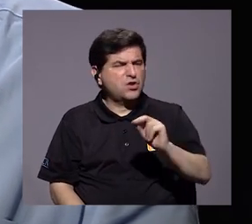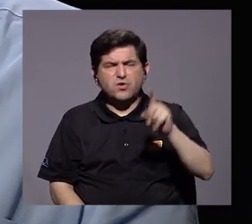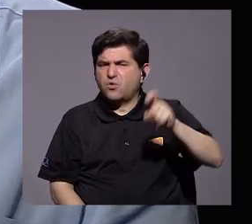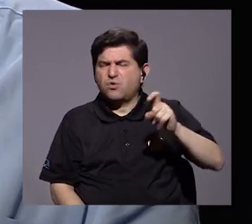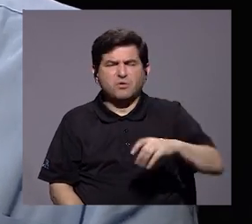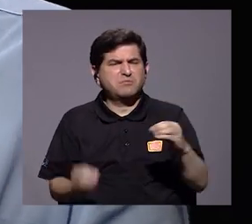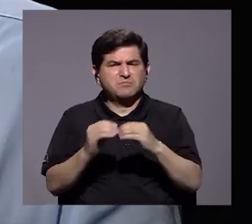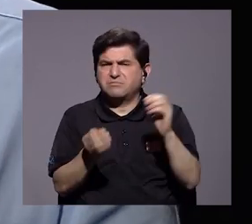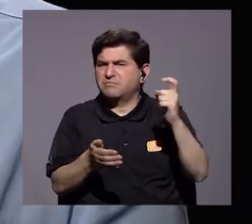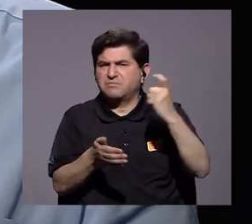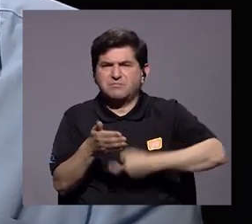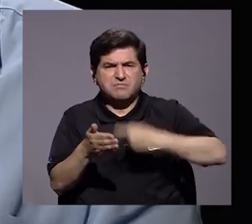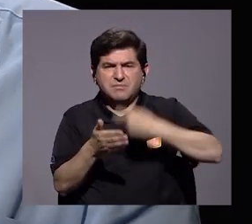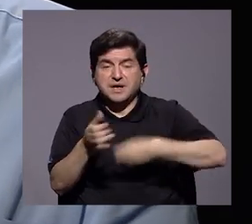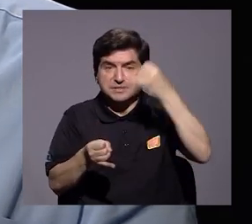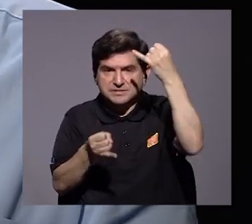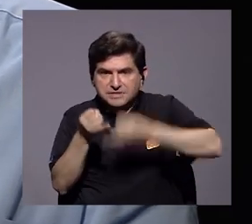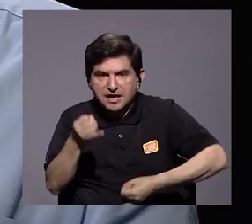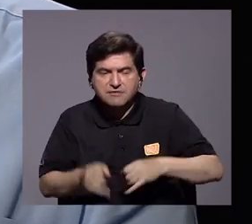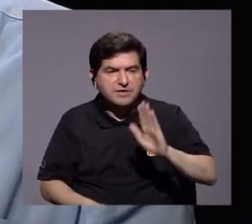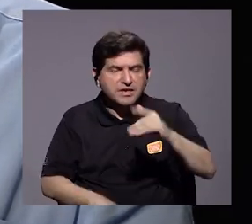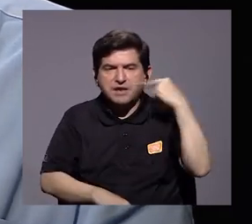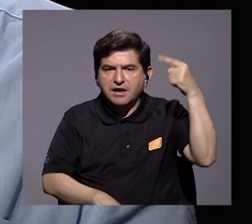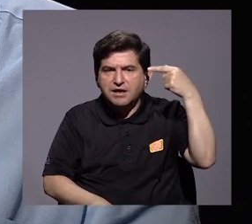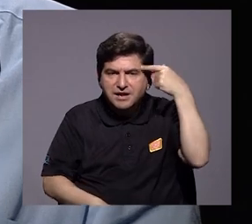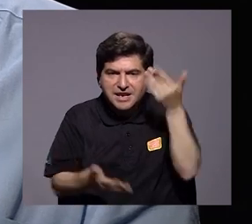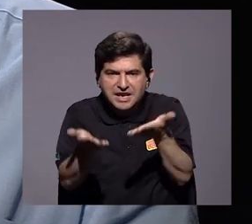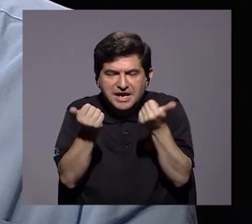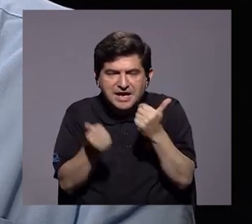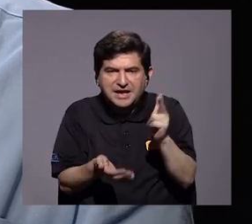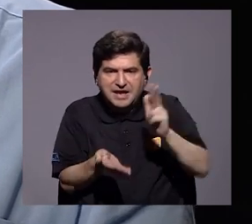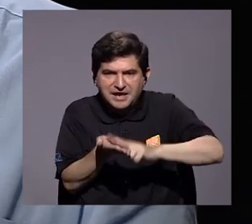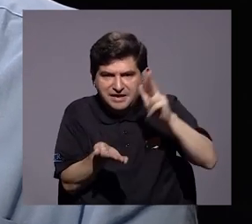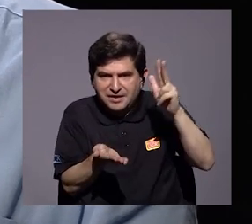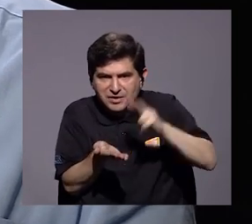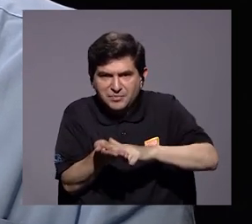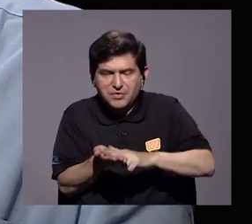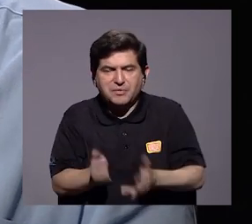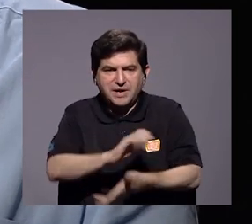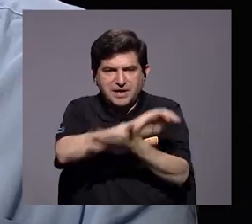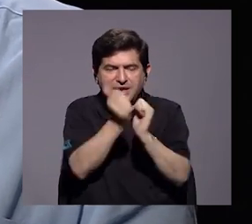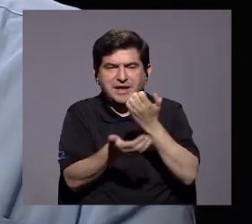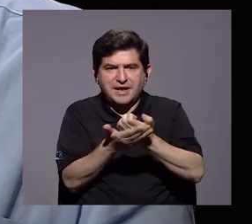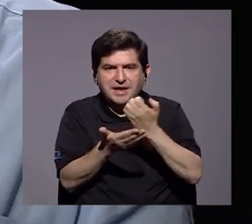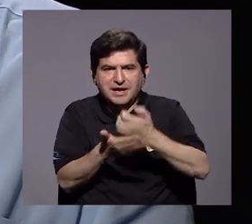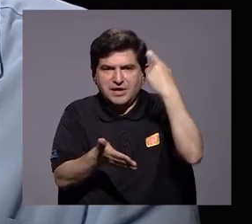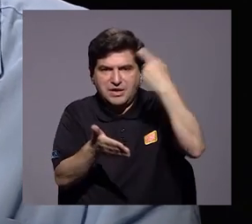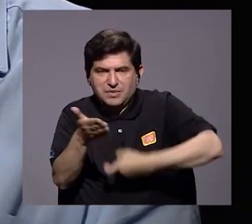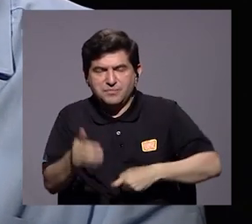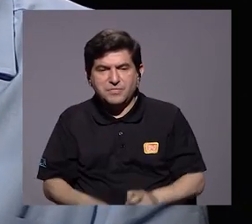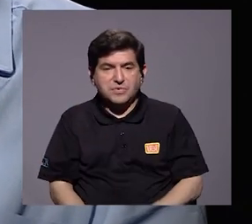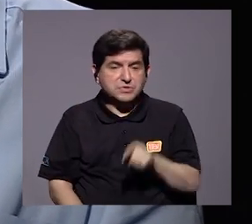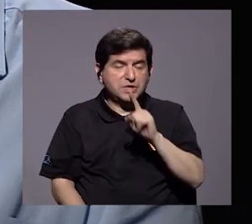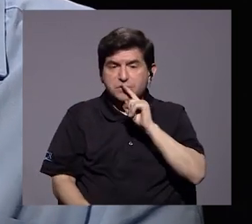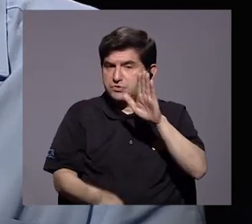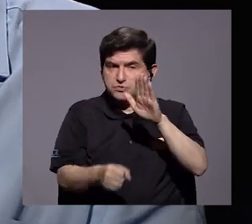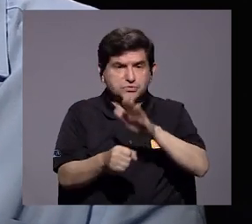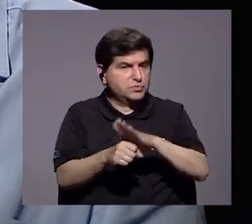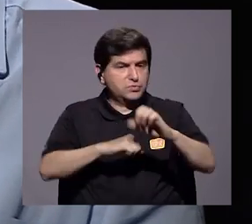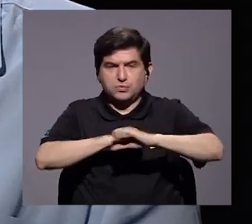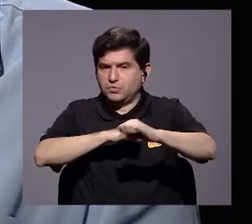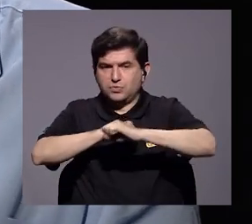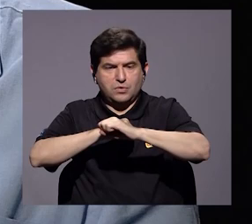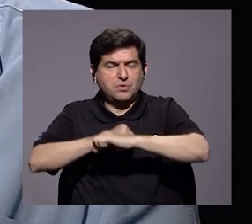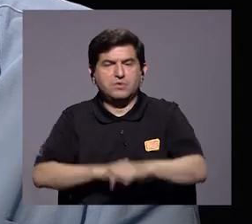impuestos y después hacia el final de sus períodos que quisieron aprobar reformas fiscales que ni habían prometido en campaña y